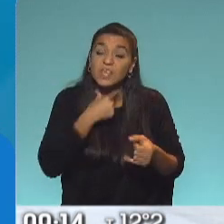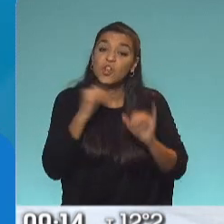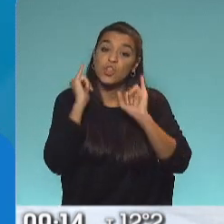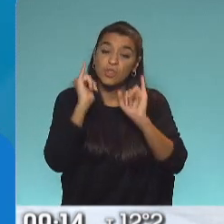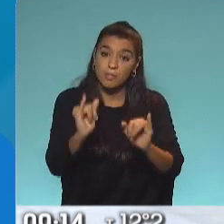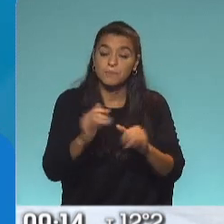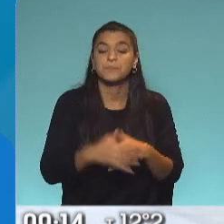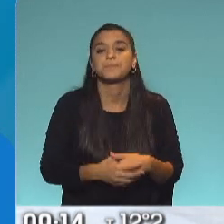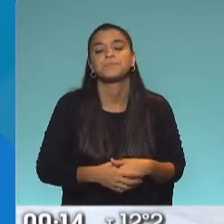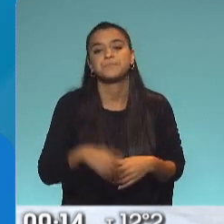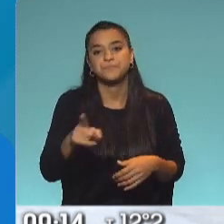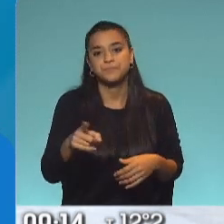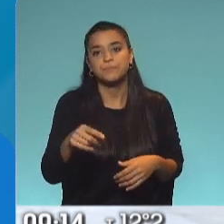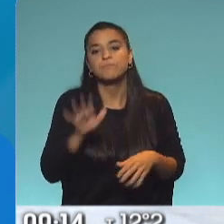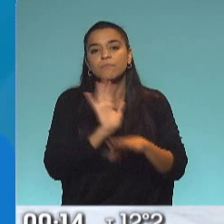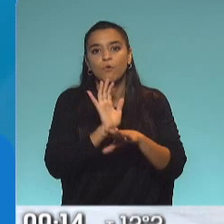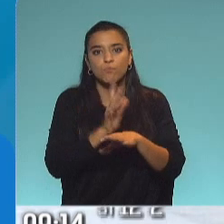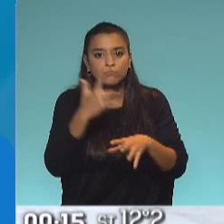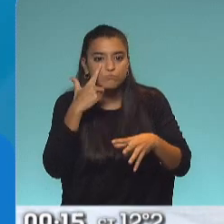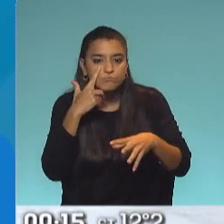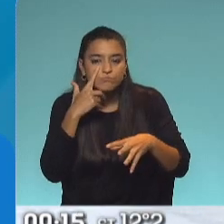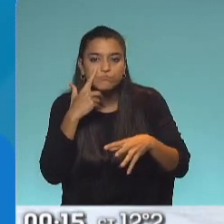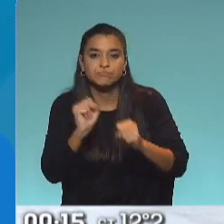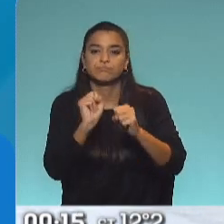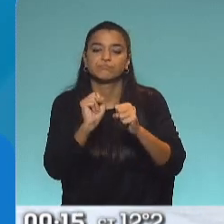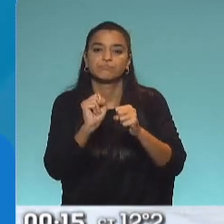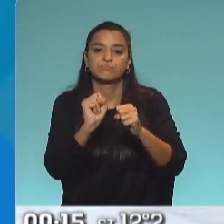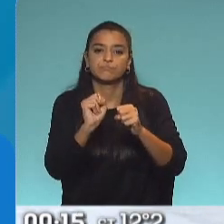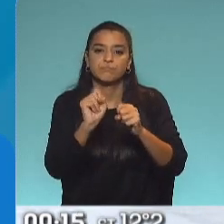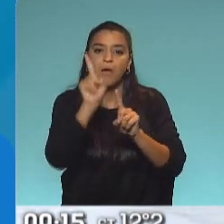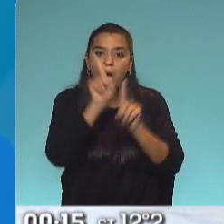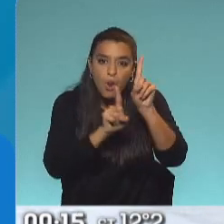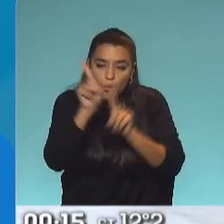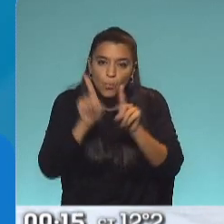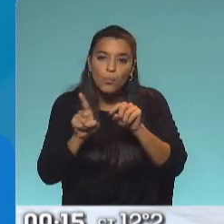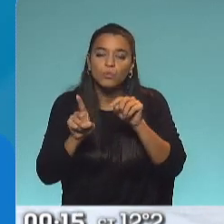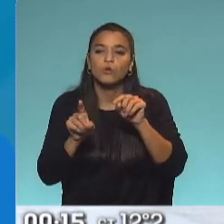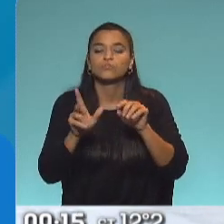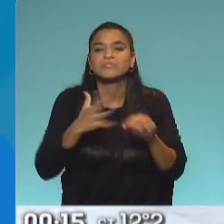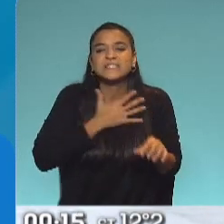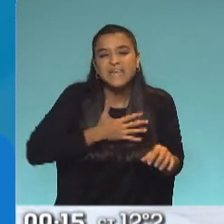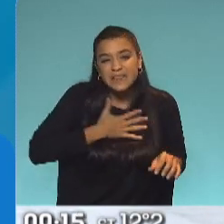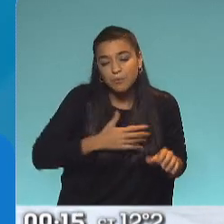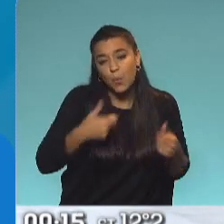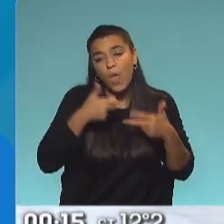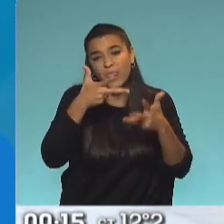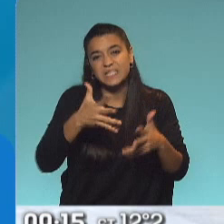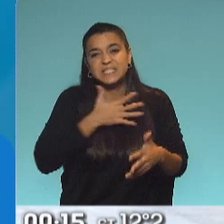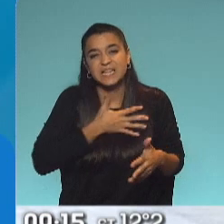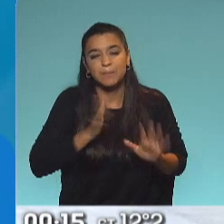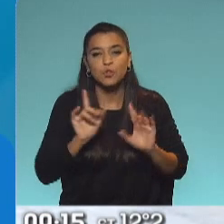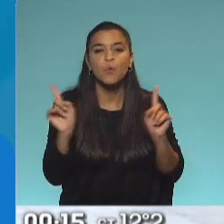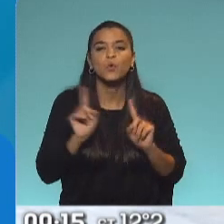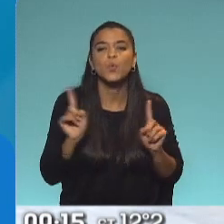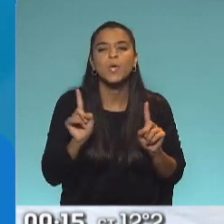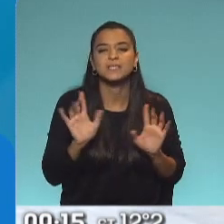detección como hipótesis de algunas de algunos sentimientos voy a decir así porque de ninguna manera